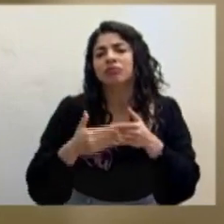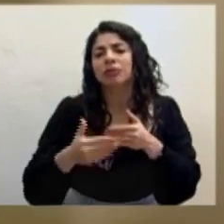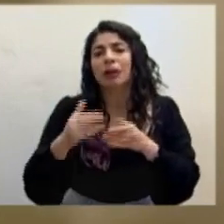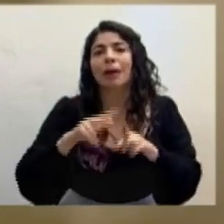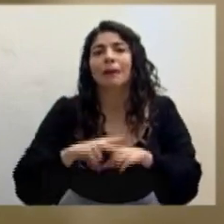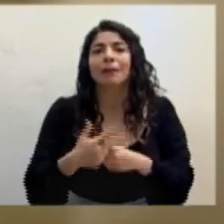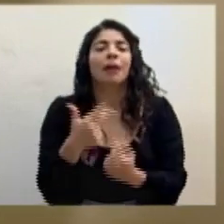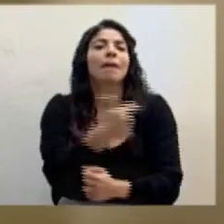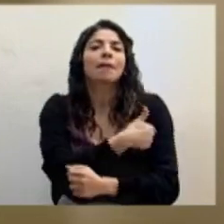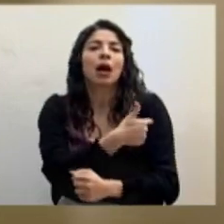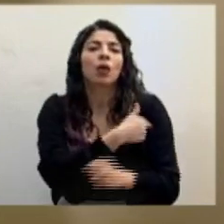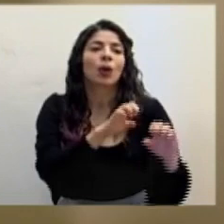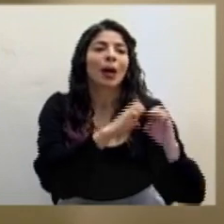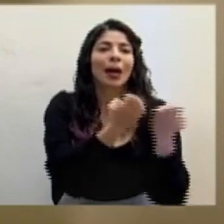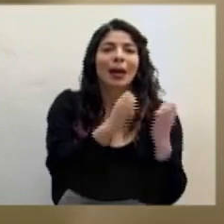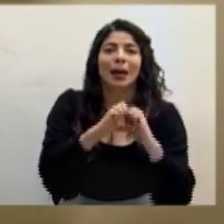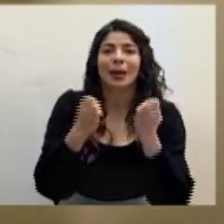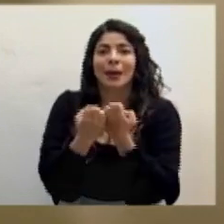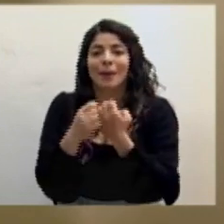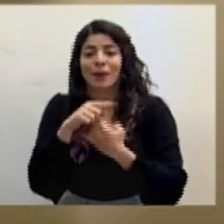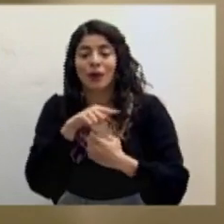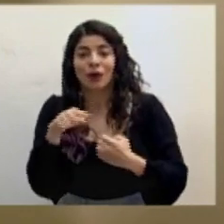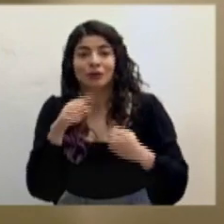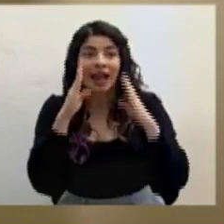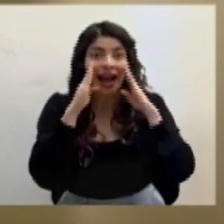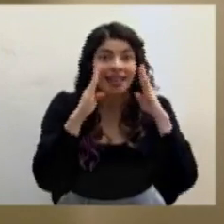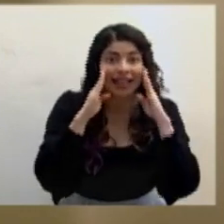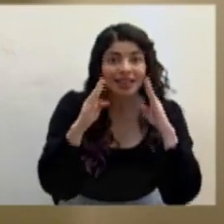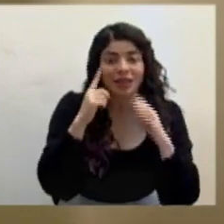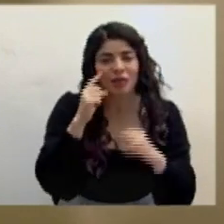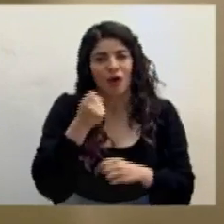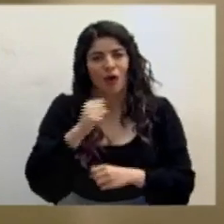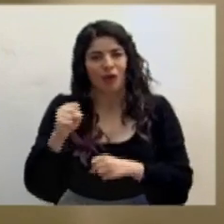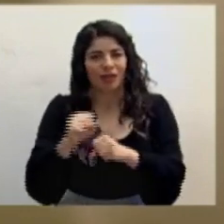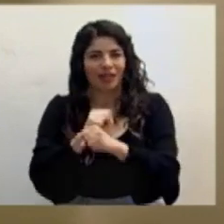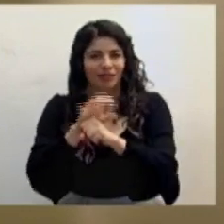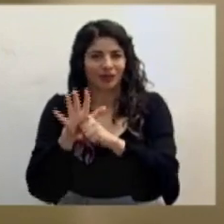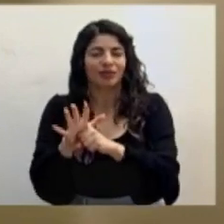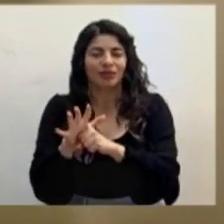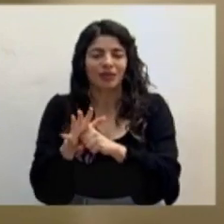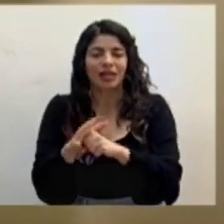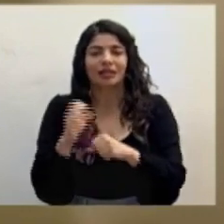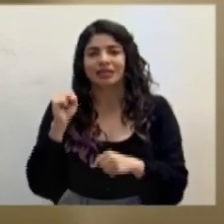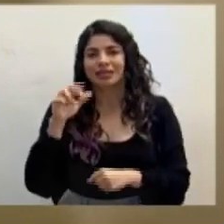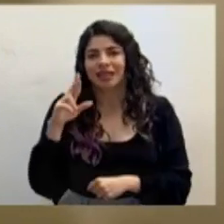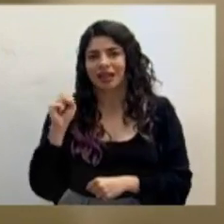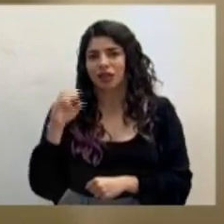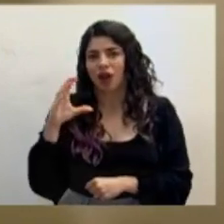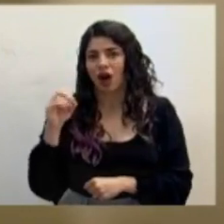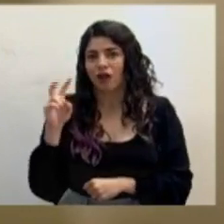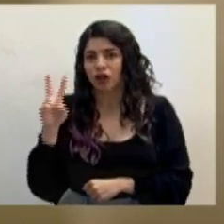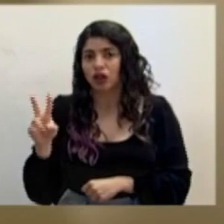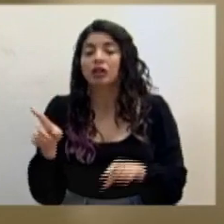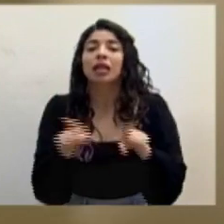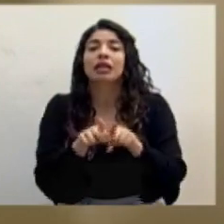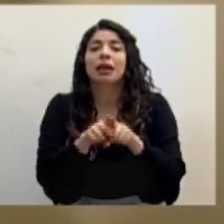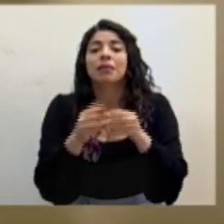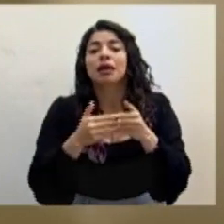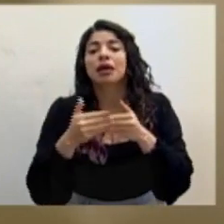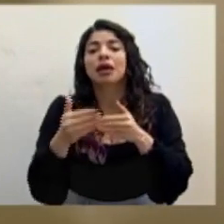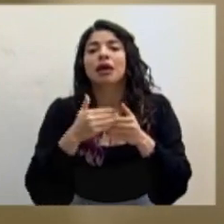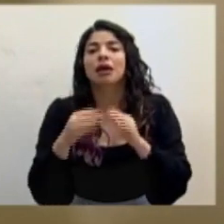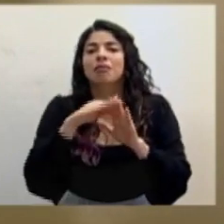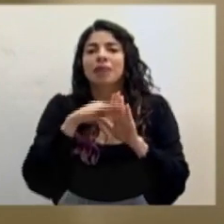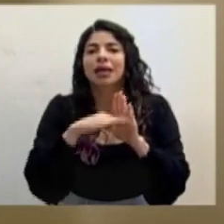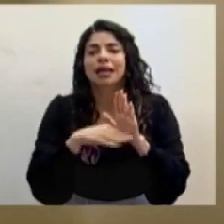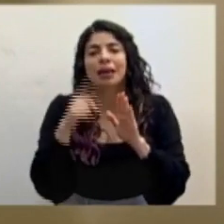de los equipos de primera línea de atención contra el SARS-CoV-2, los efectos de las medidas sanitarias de fin y principio de